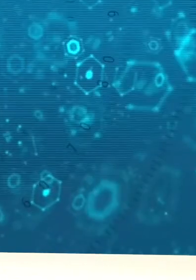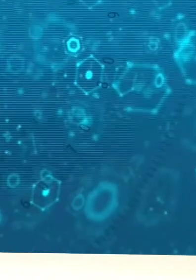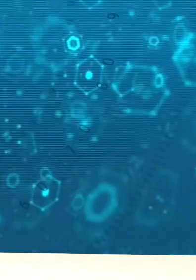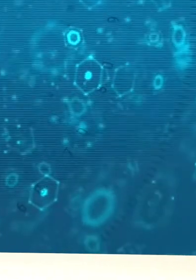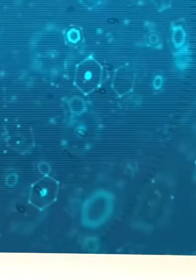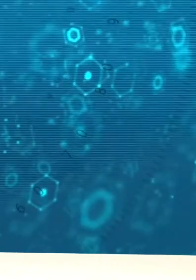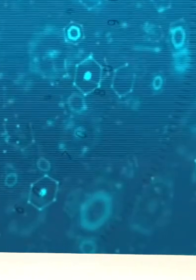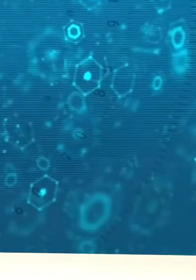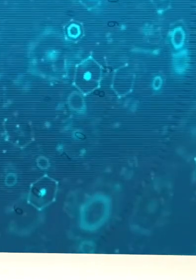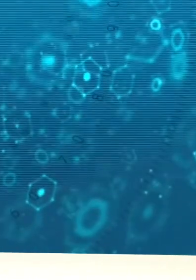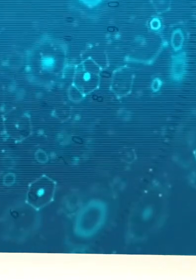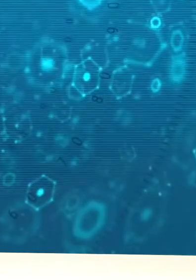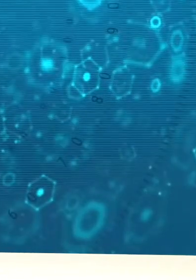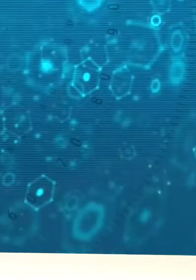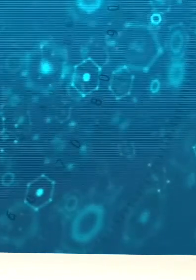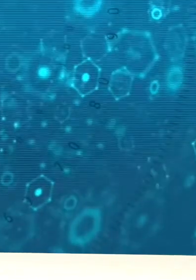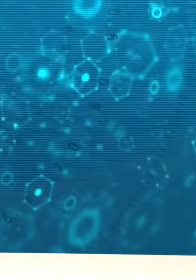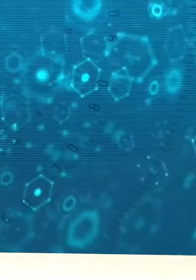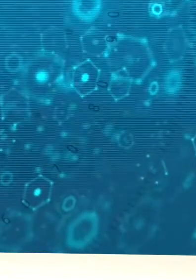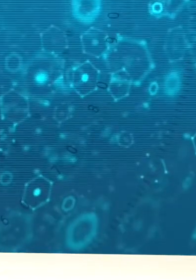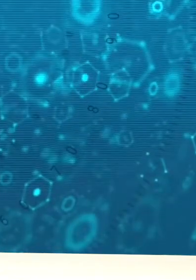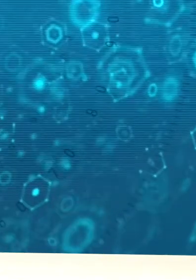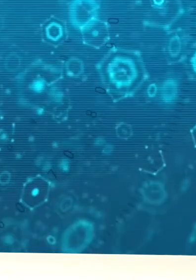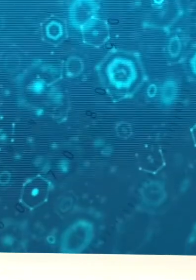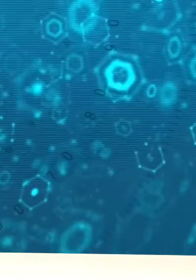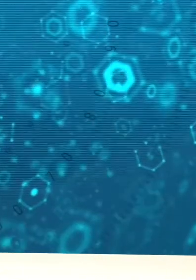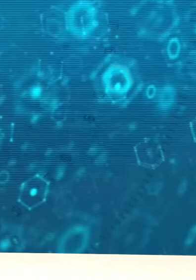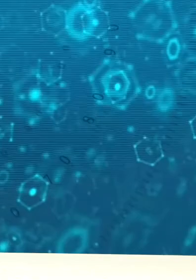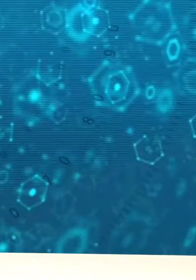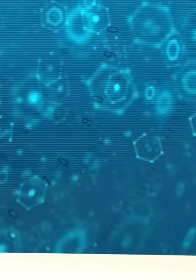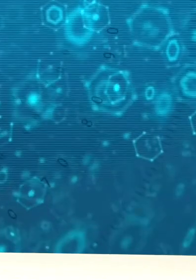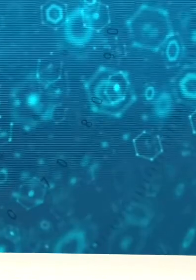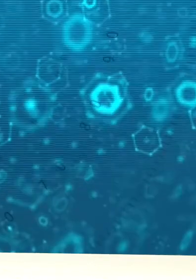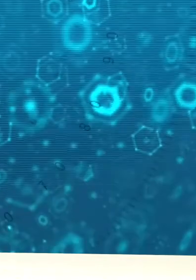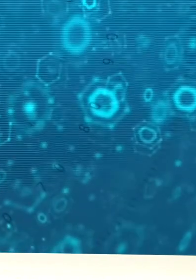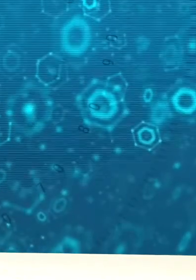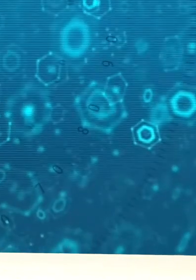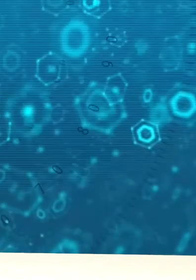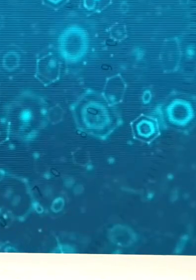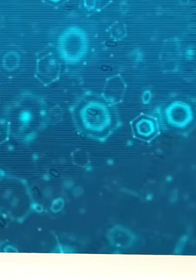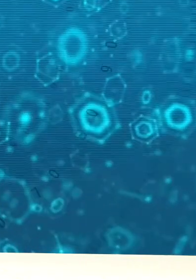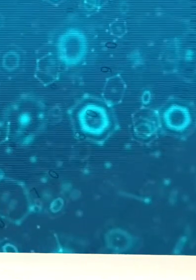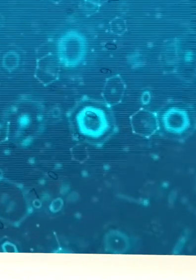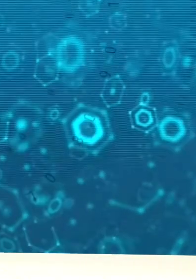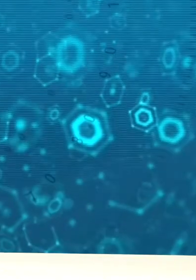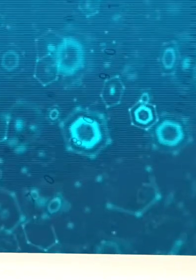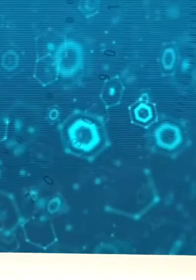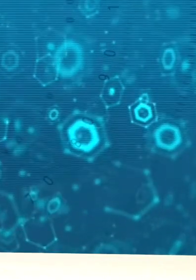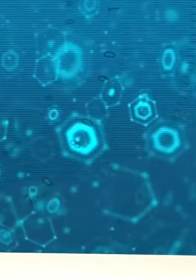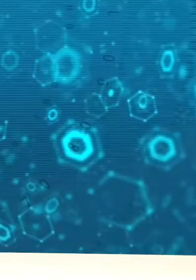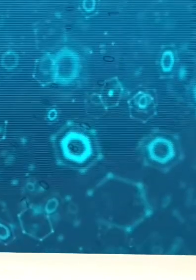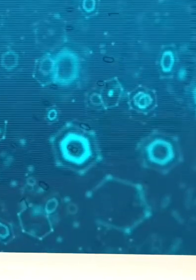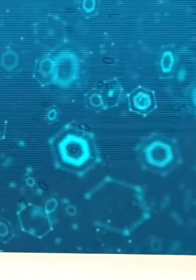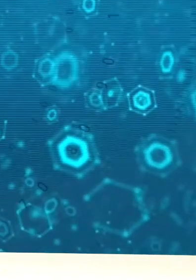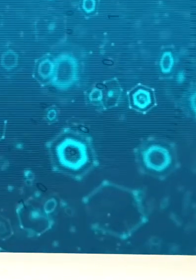Estamos en vivo desde los estudios y también en Diputados, porque se lleva adelante un debate muy extenso con variedad de temas,